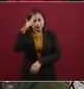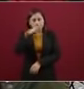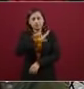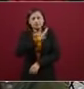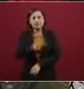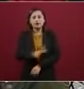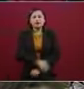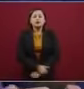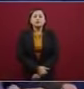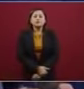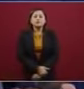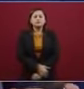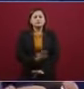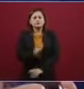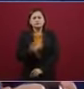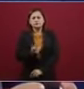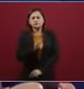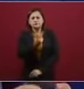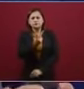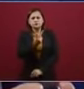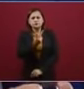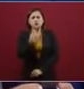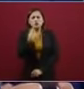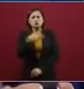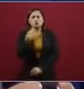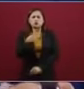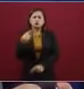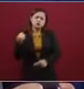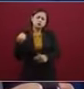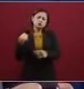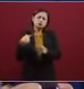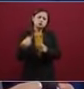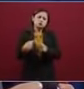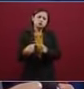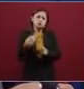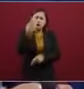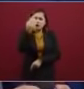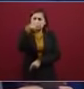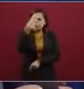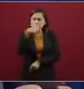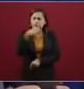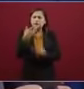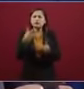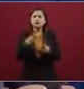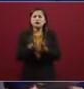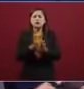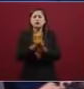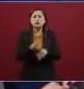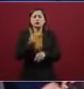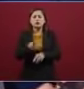Quisiera que nos hablara un poco más de su trayectoria. Ayer empezaron a salir algunos perfiles suyos. Llamó la atención